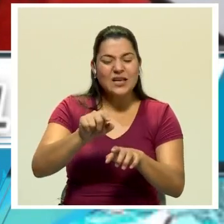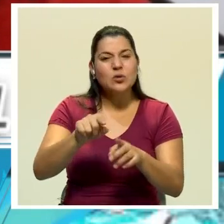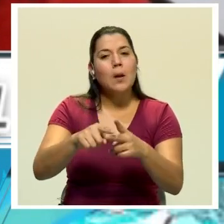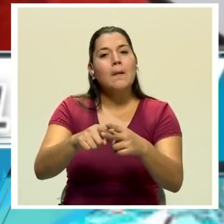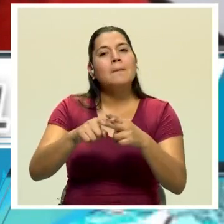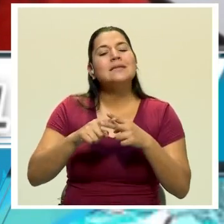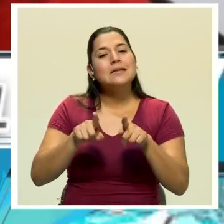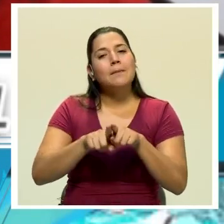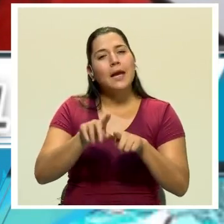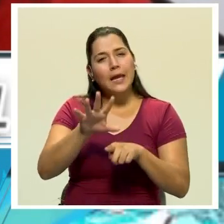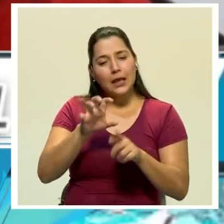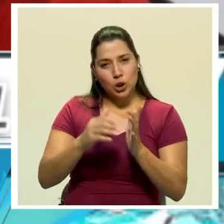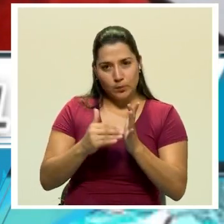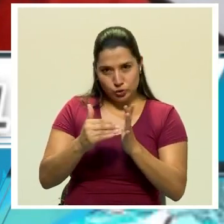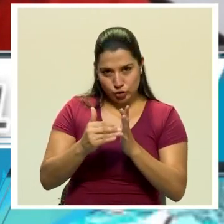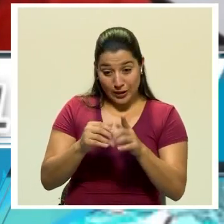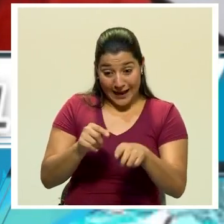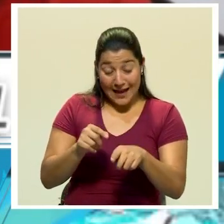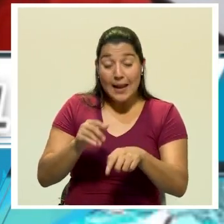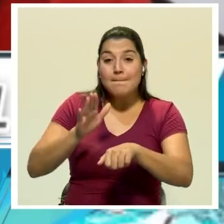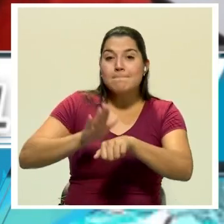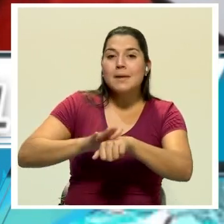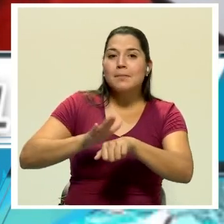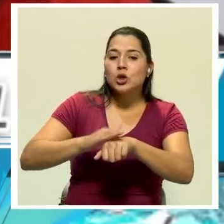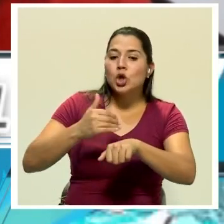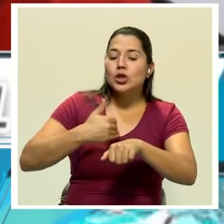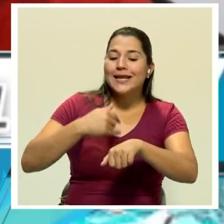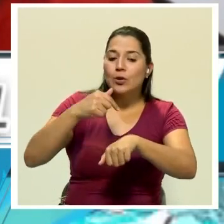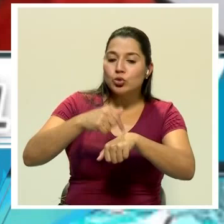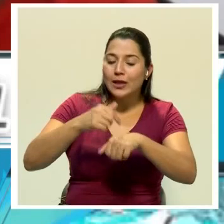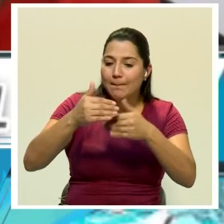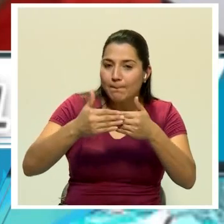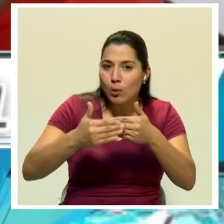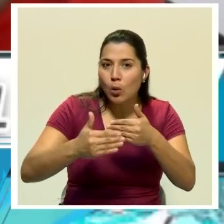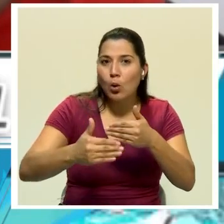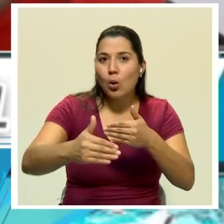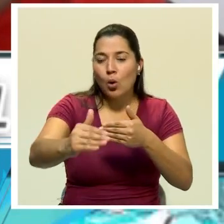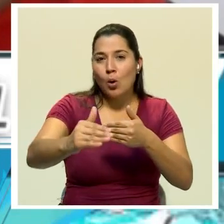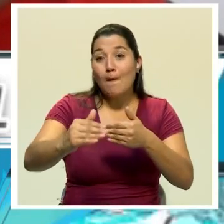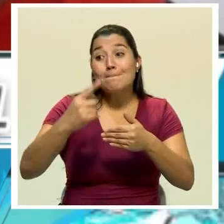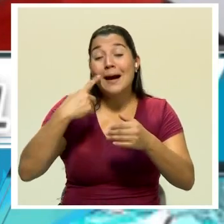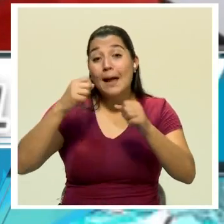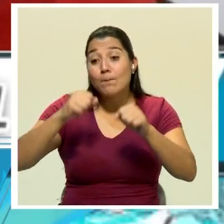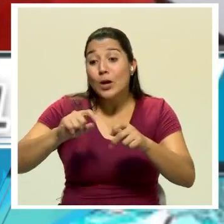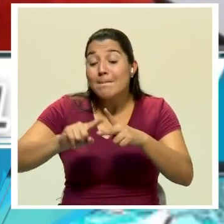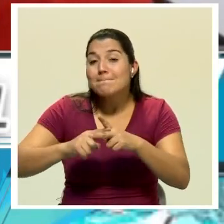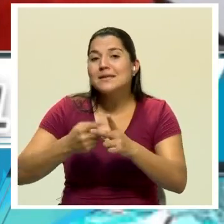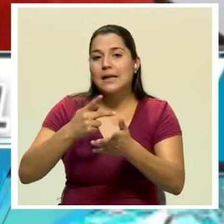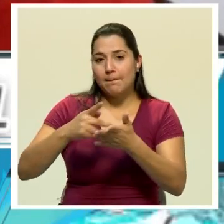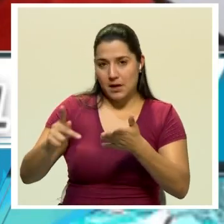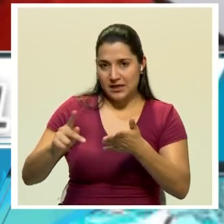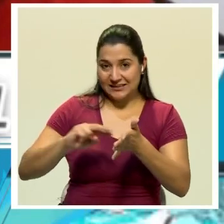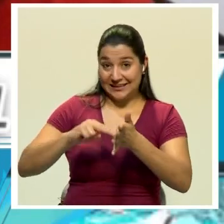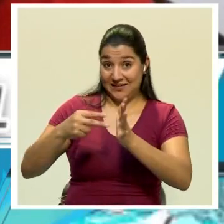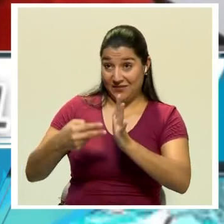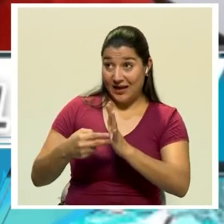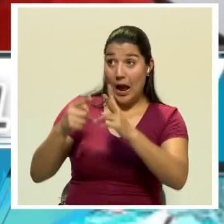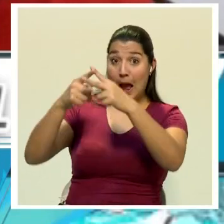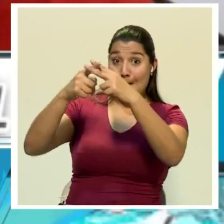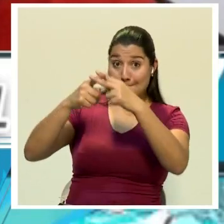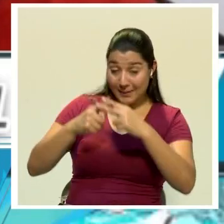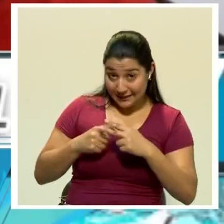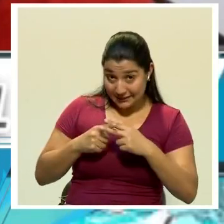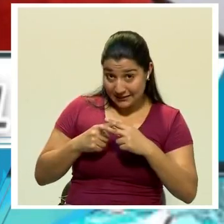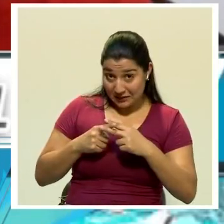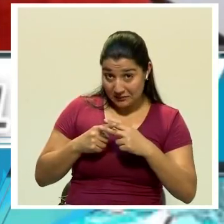construido el proyecto, a partir de ese primer desembolso, tenemos 5 años más para pagar, para